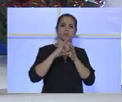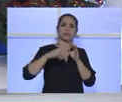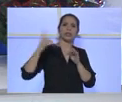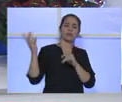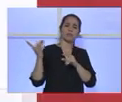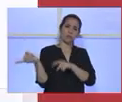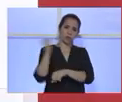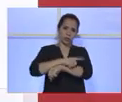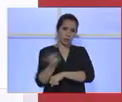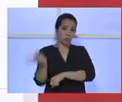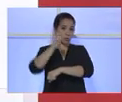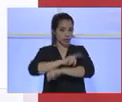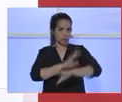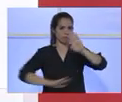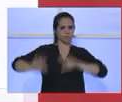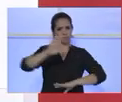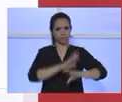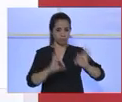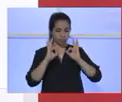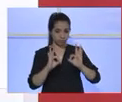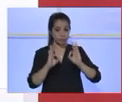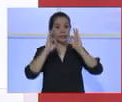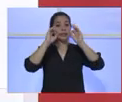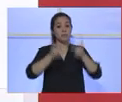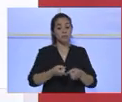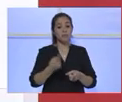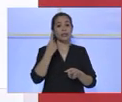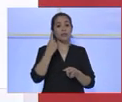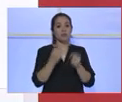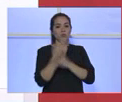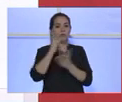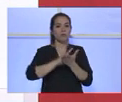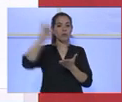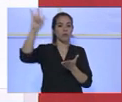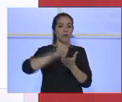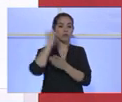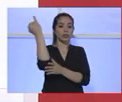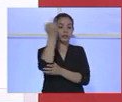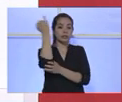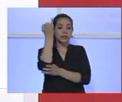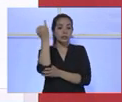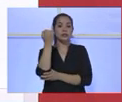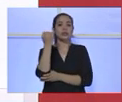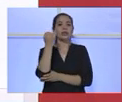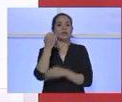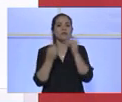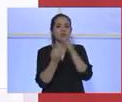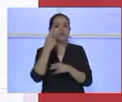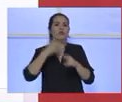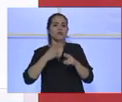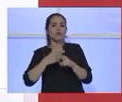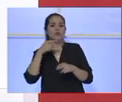conseguido una nueva línea de carácter internacional que es bajo la modalidad comercial de la low cost, que